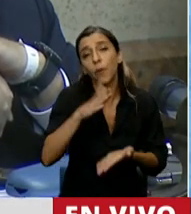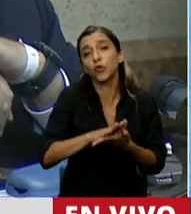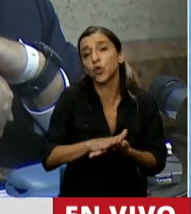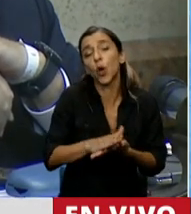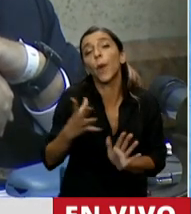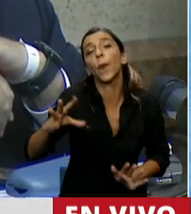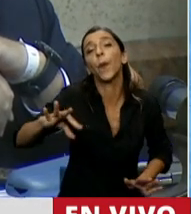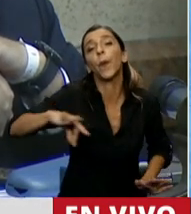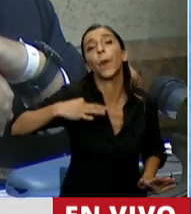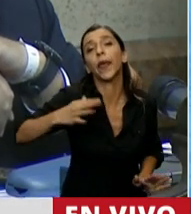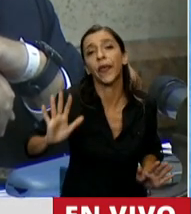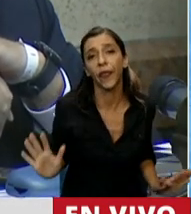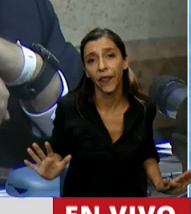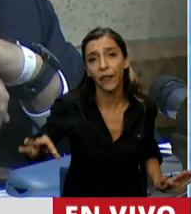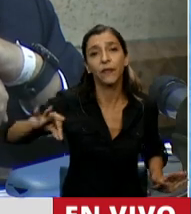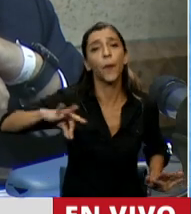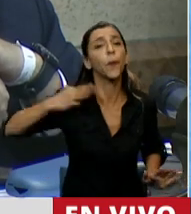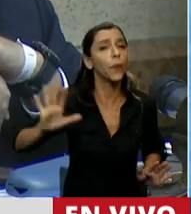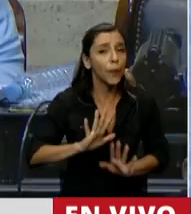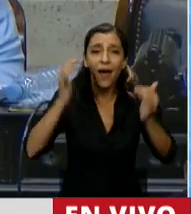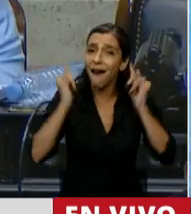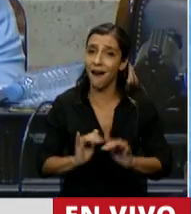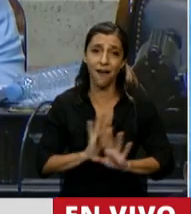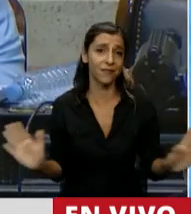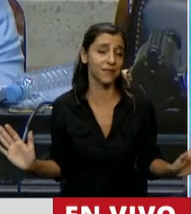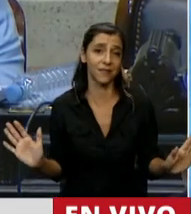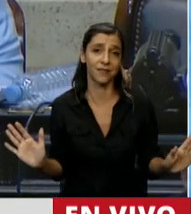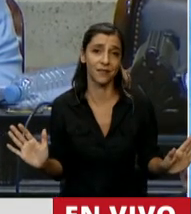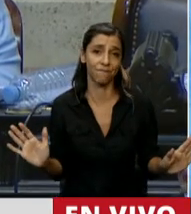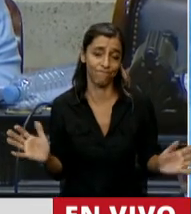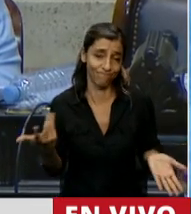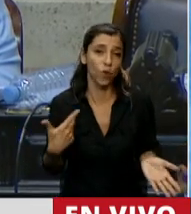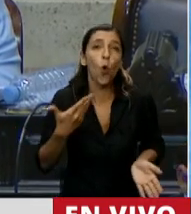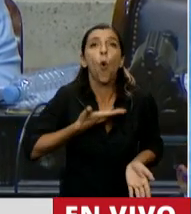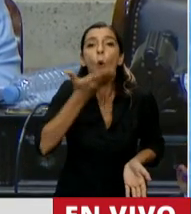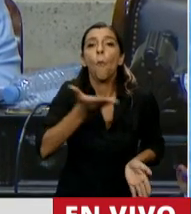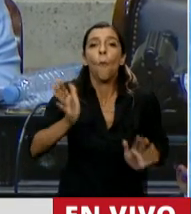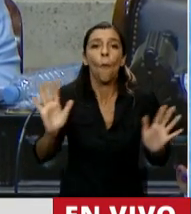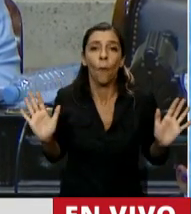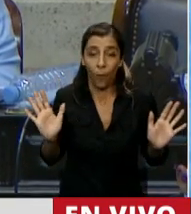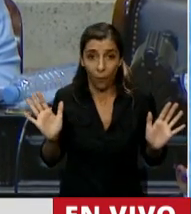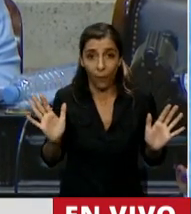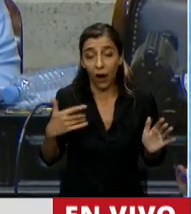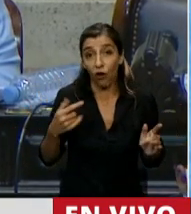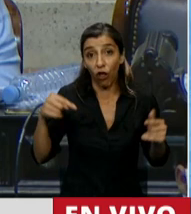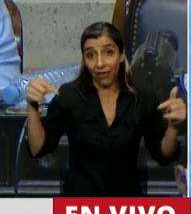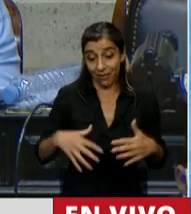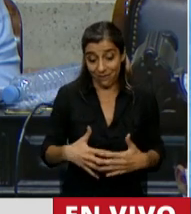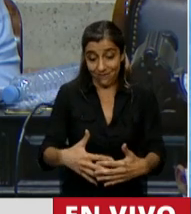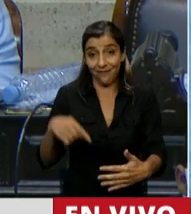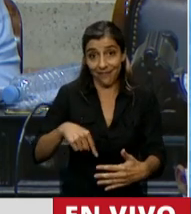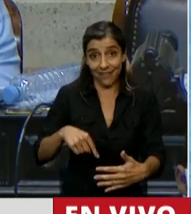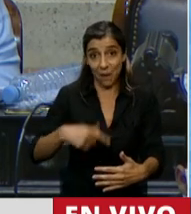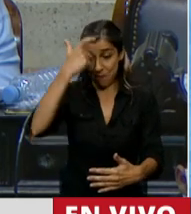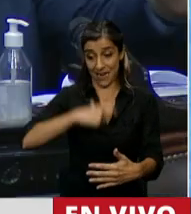un individuo de la raza humana y que es diferente a quien lo gesta. Y es en ese debate sobre la